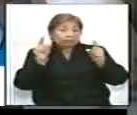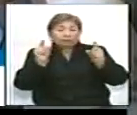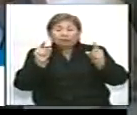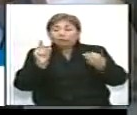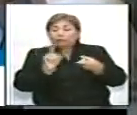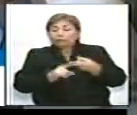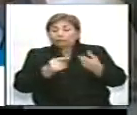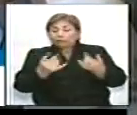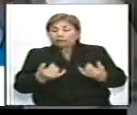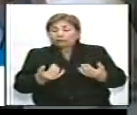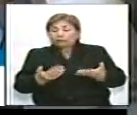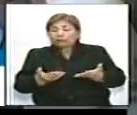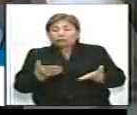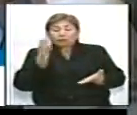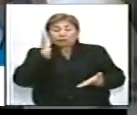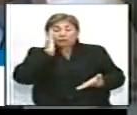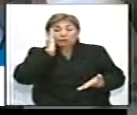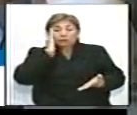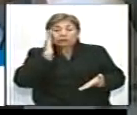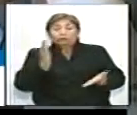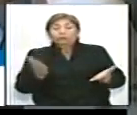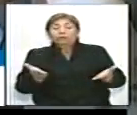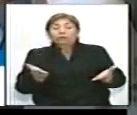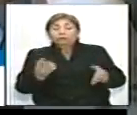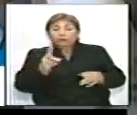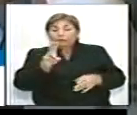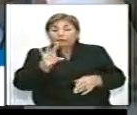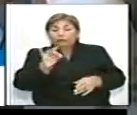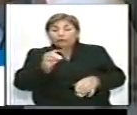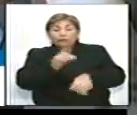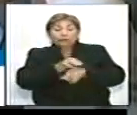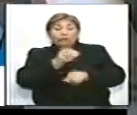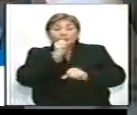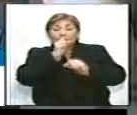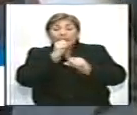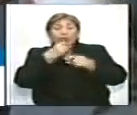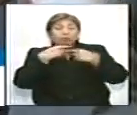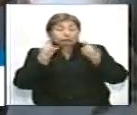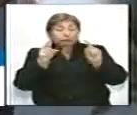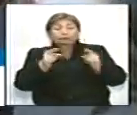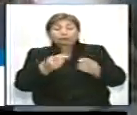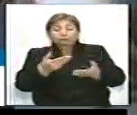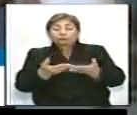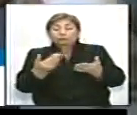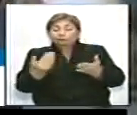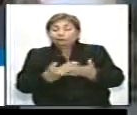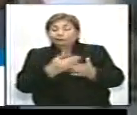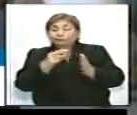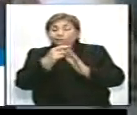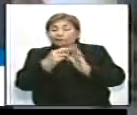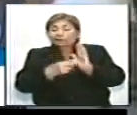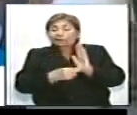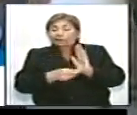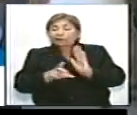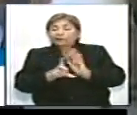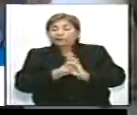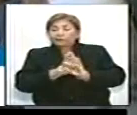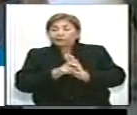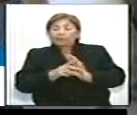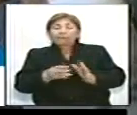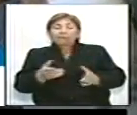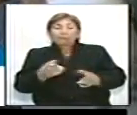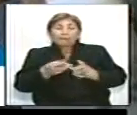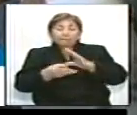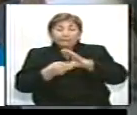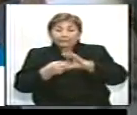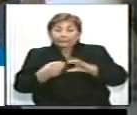esta fecha no sabemos en dónde se ha quedado el proyecto para una reforma en cuanto a la ley